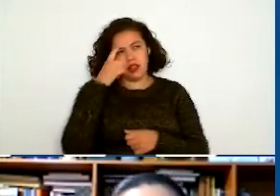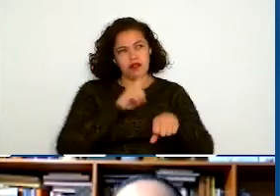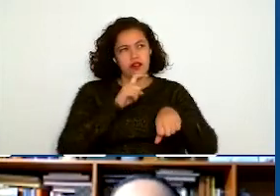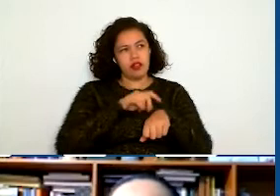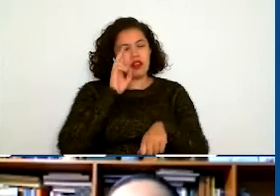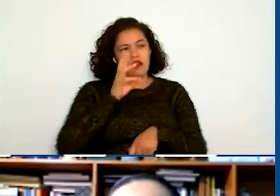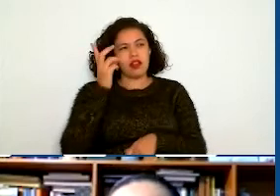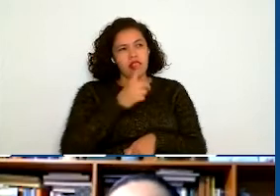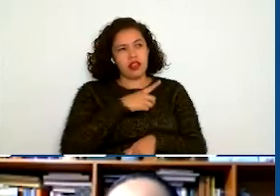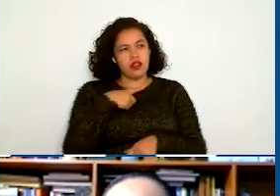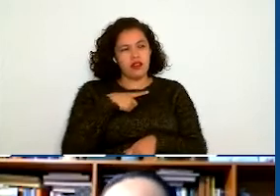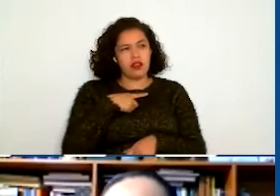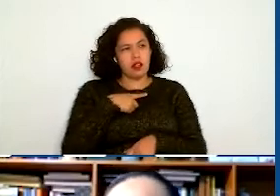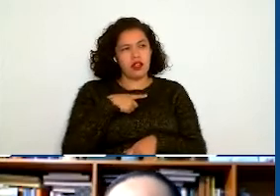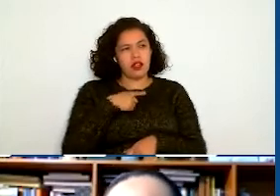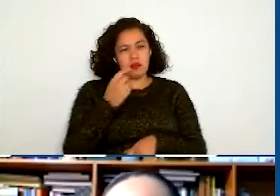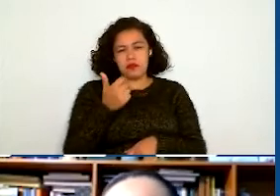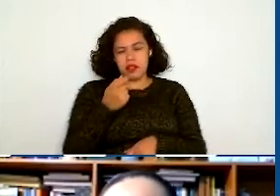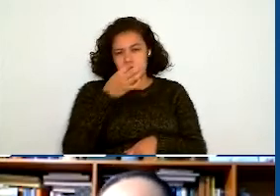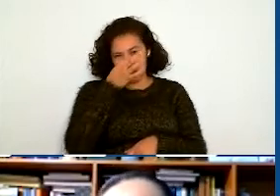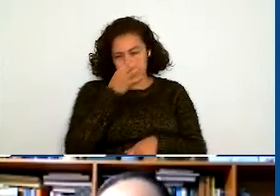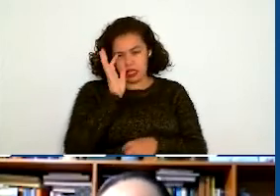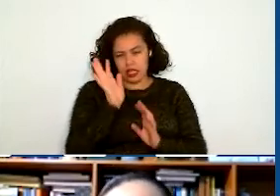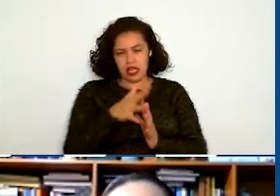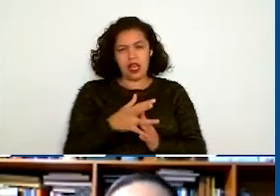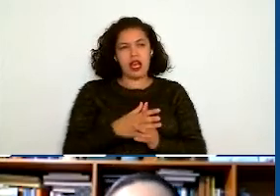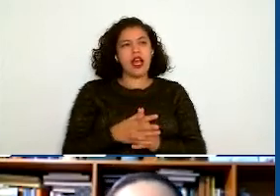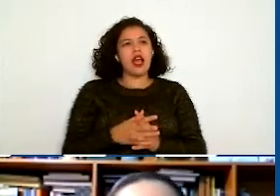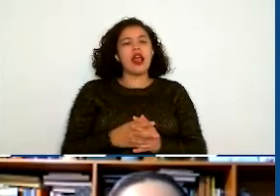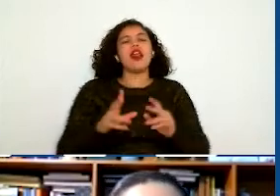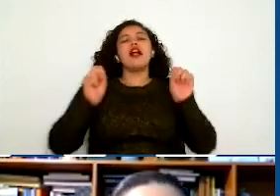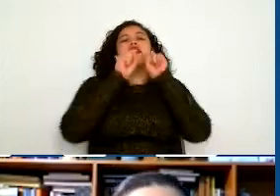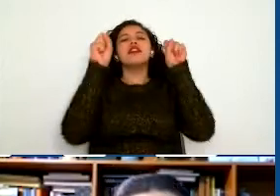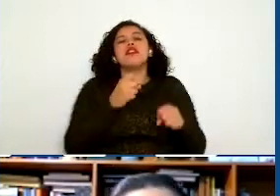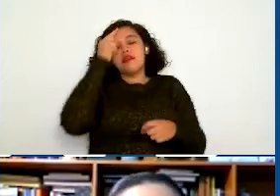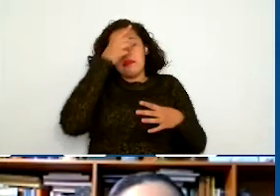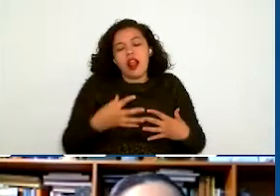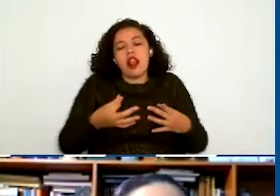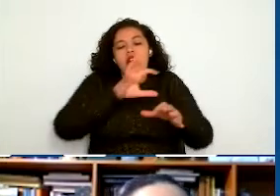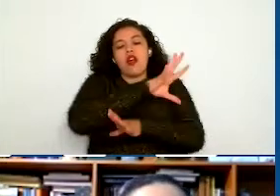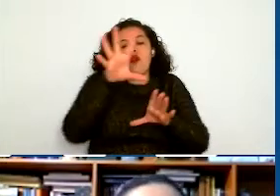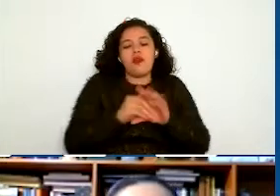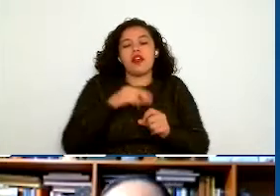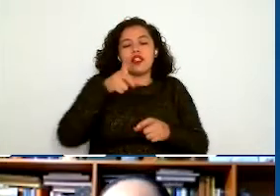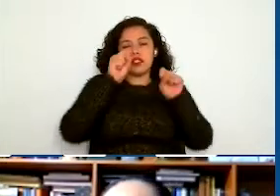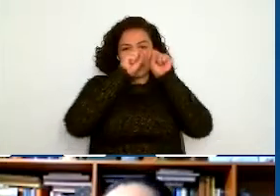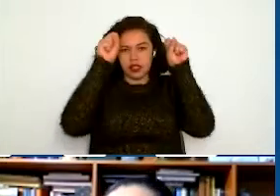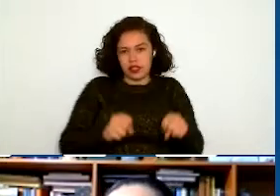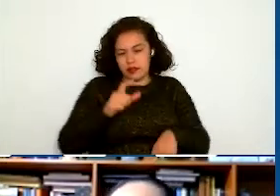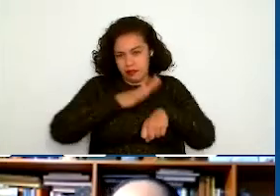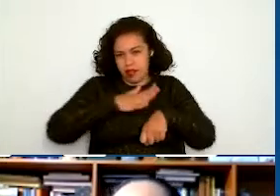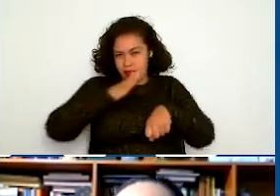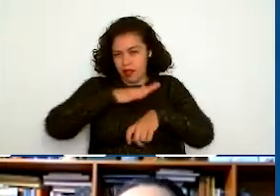nos extendimos un poco, pero bueno. ¿Qué pasa con este sistema de calidad integrado? Bueno, este es un sistema más